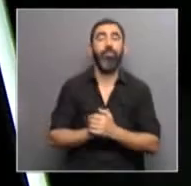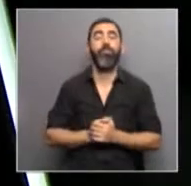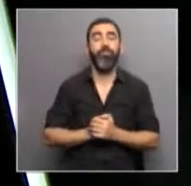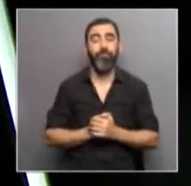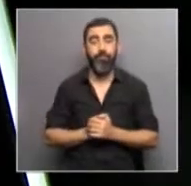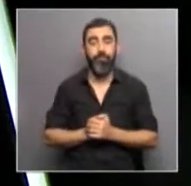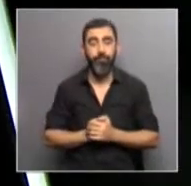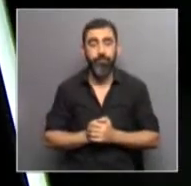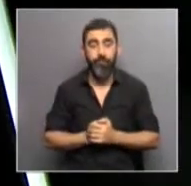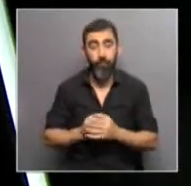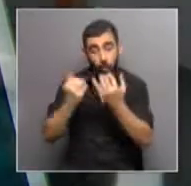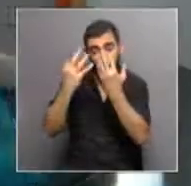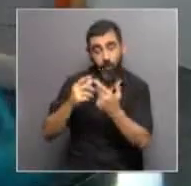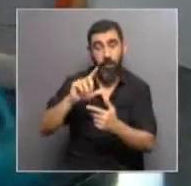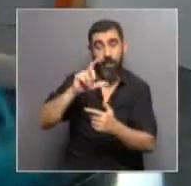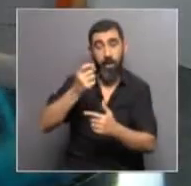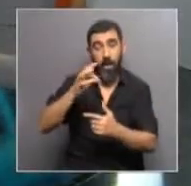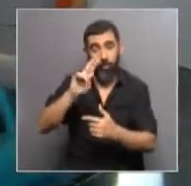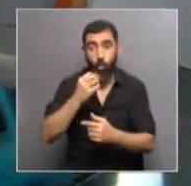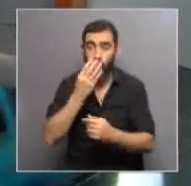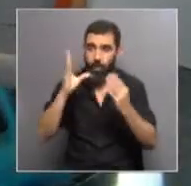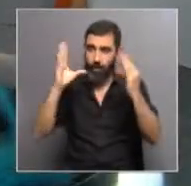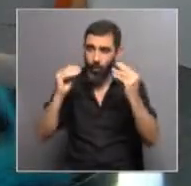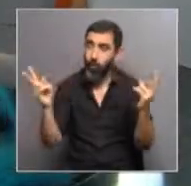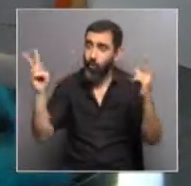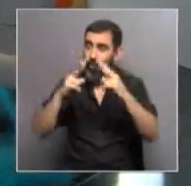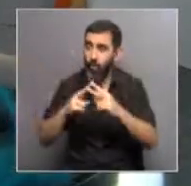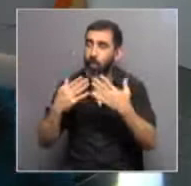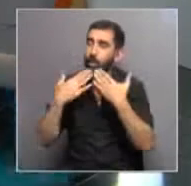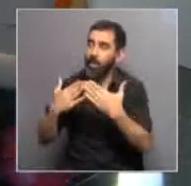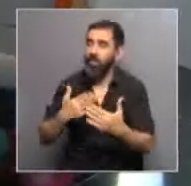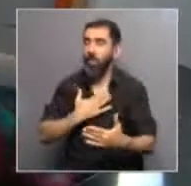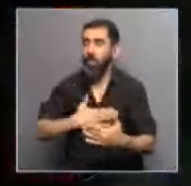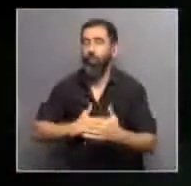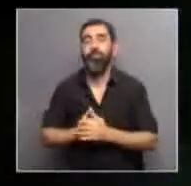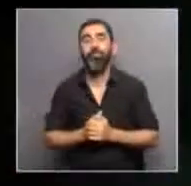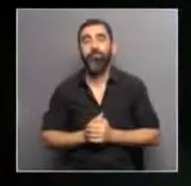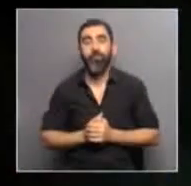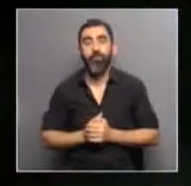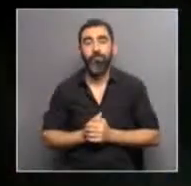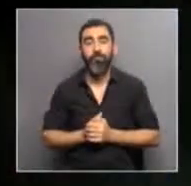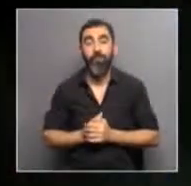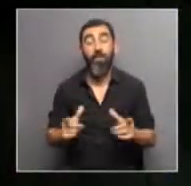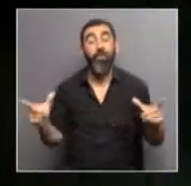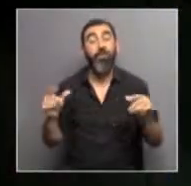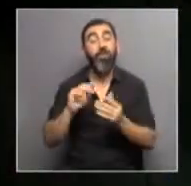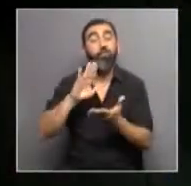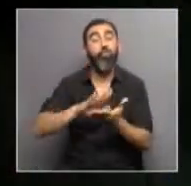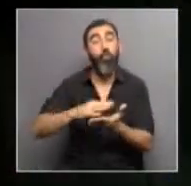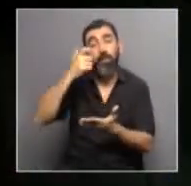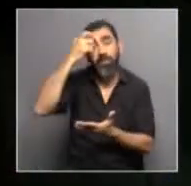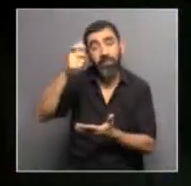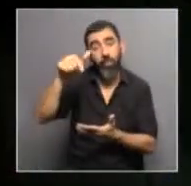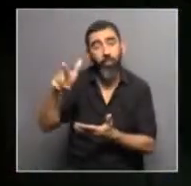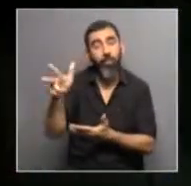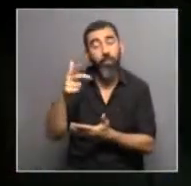2021, organizada por el ATU. Gracias y buenas noches. Muchas gracias. Un placer. Y cerramos sobre ciencia con un